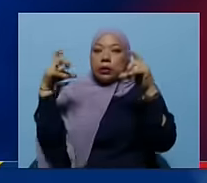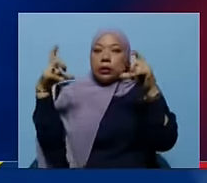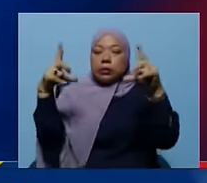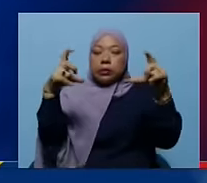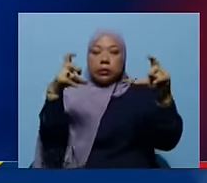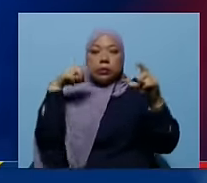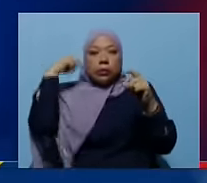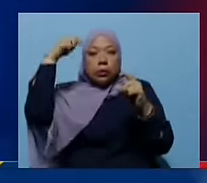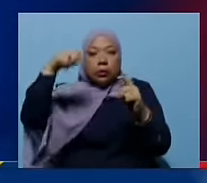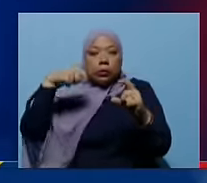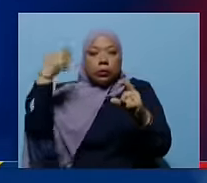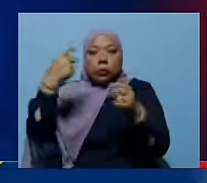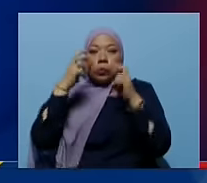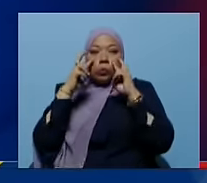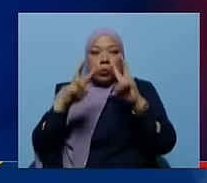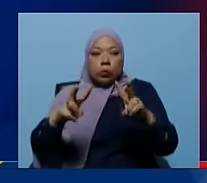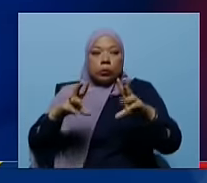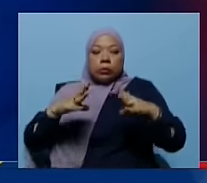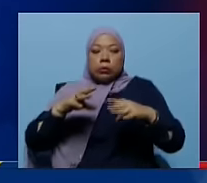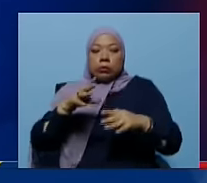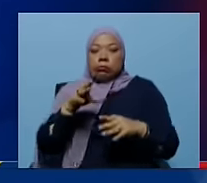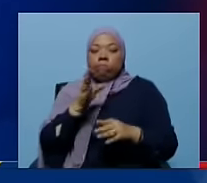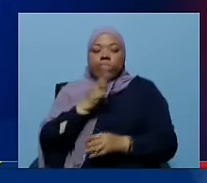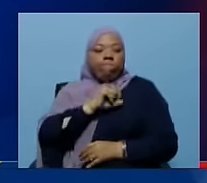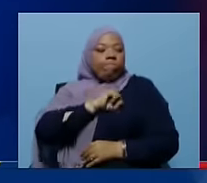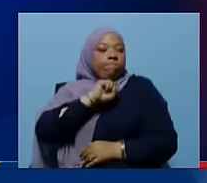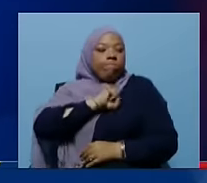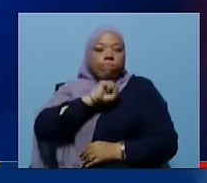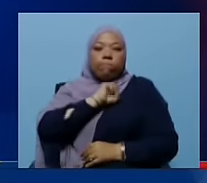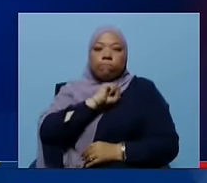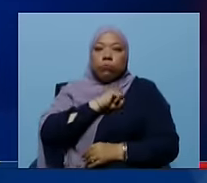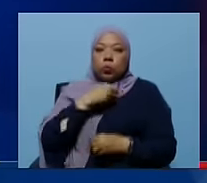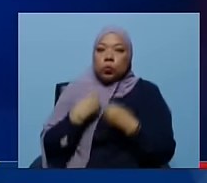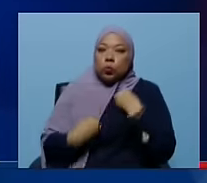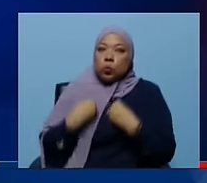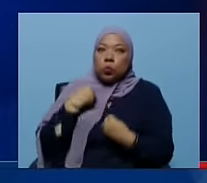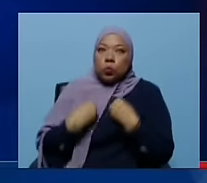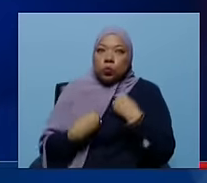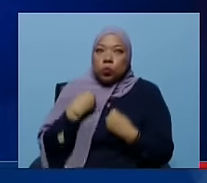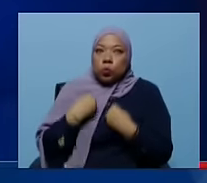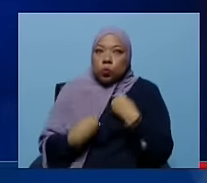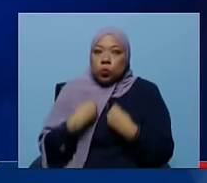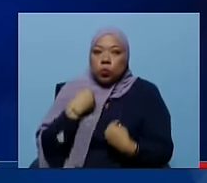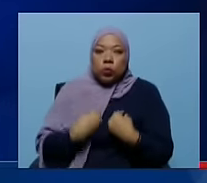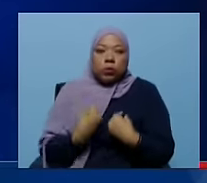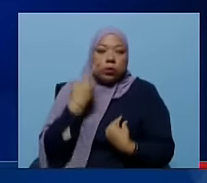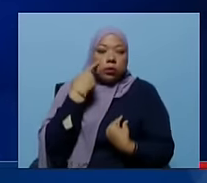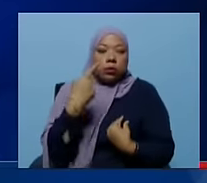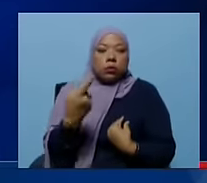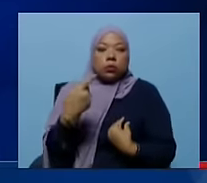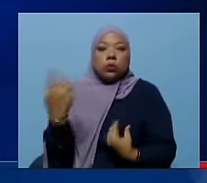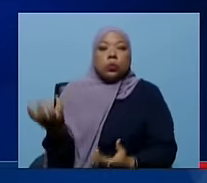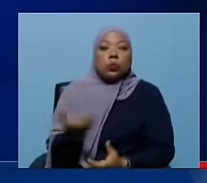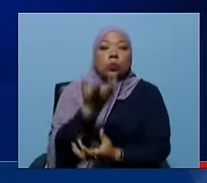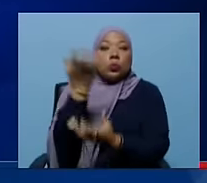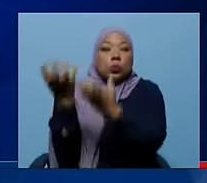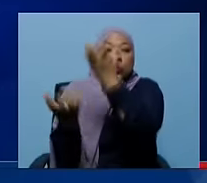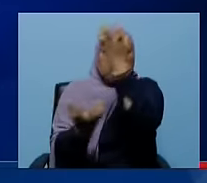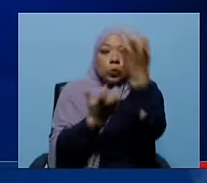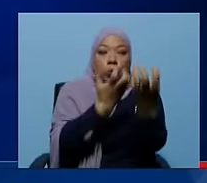que uno ve y todos los destrozos producto del calentamiento